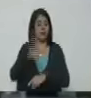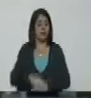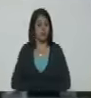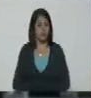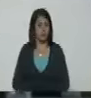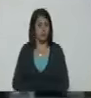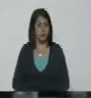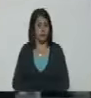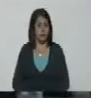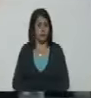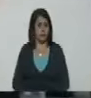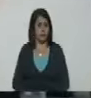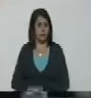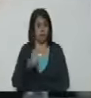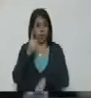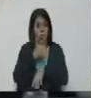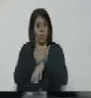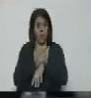minuto, diputado.